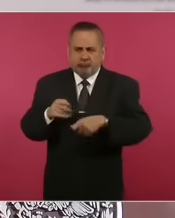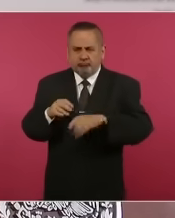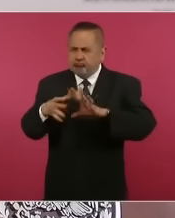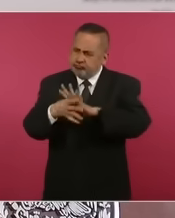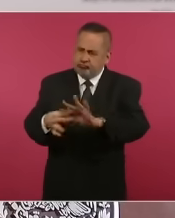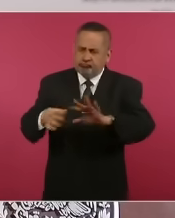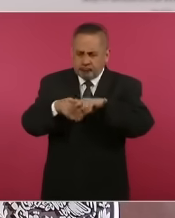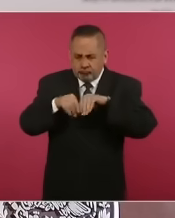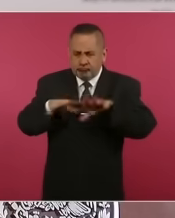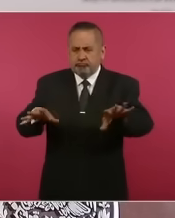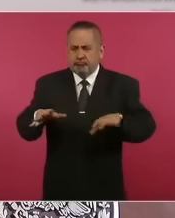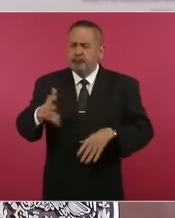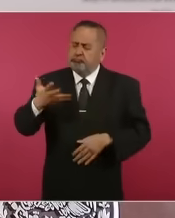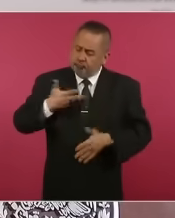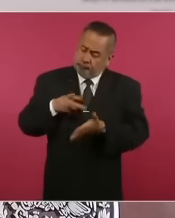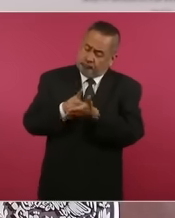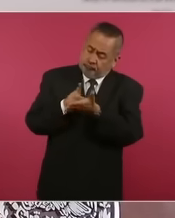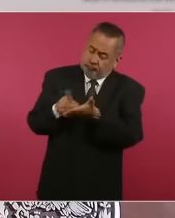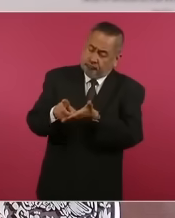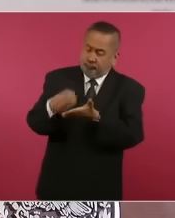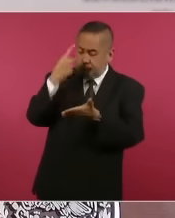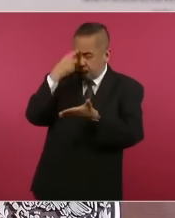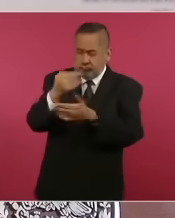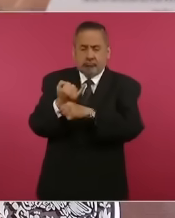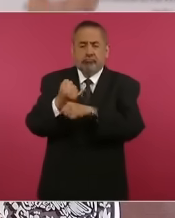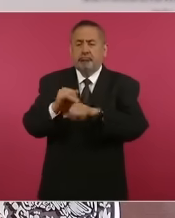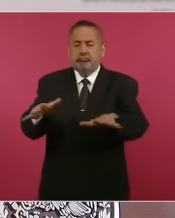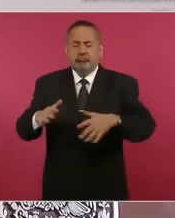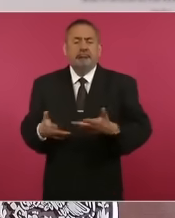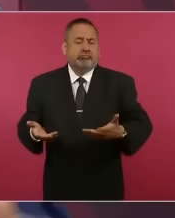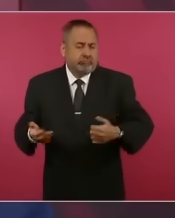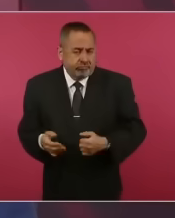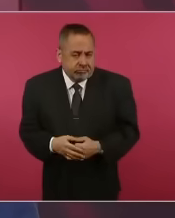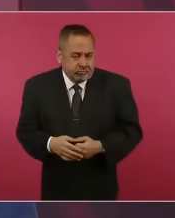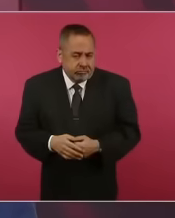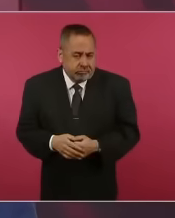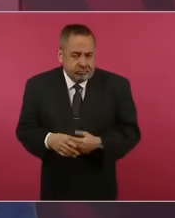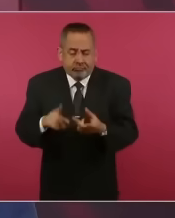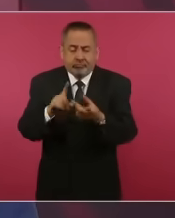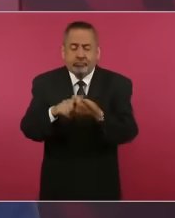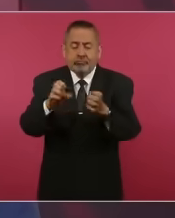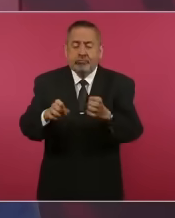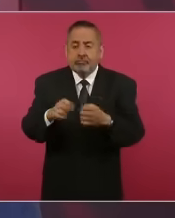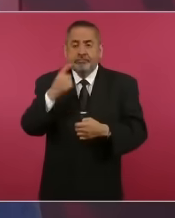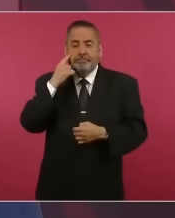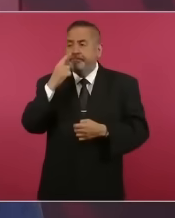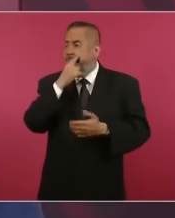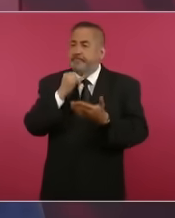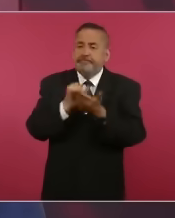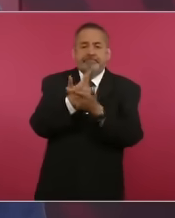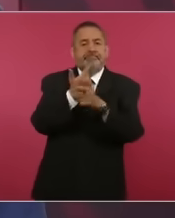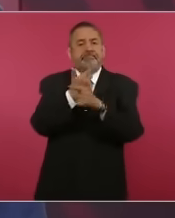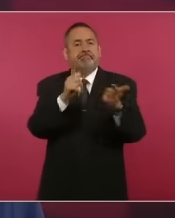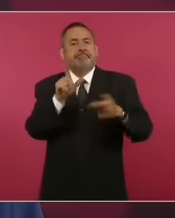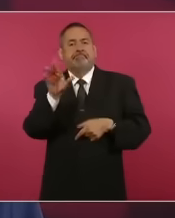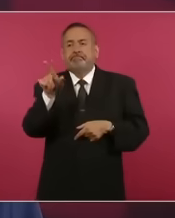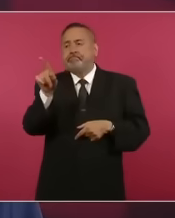en México el derecho a la información? ¿Y dónde queda la democracia y la